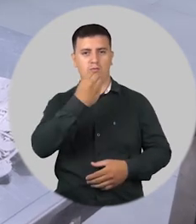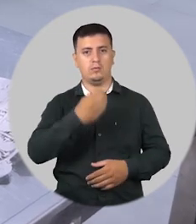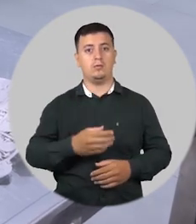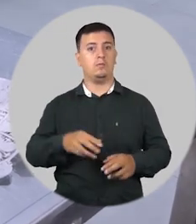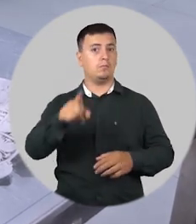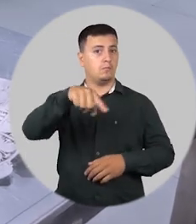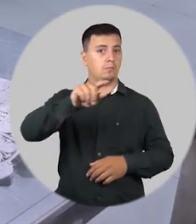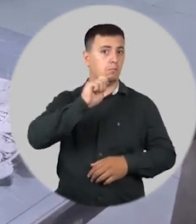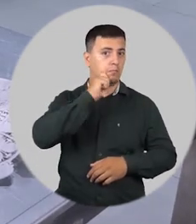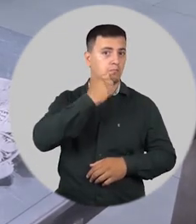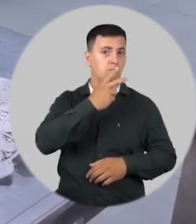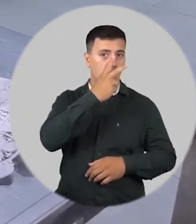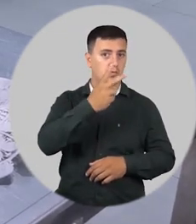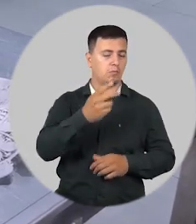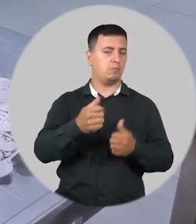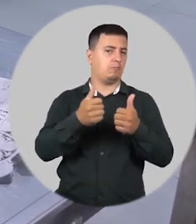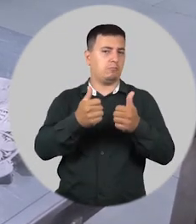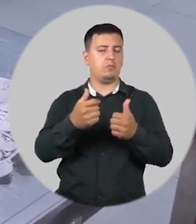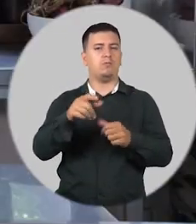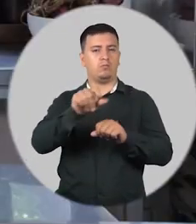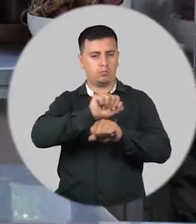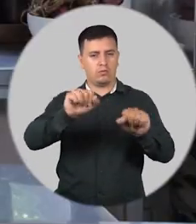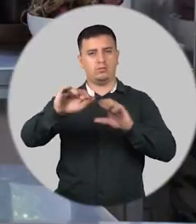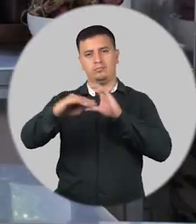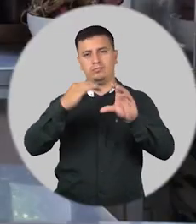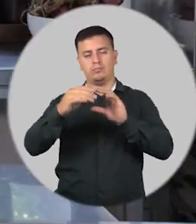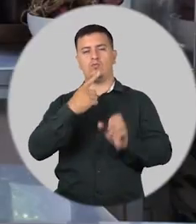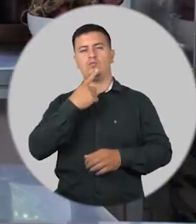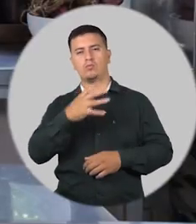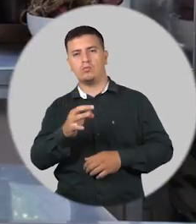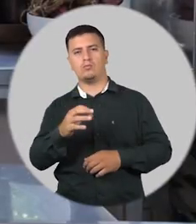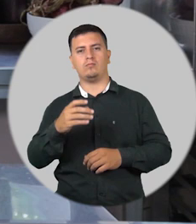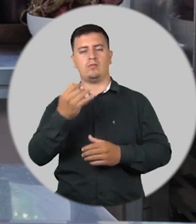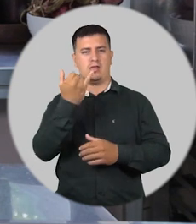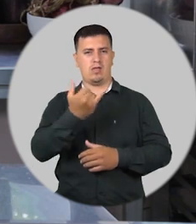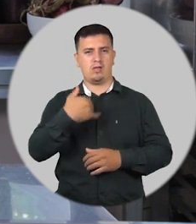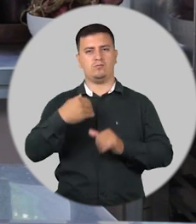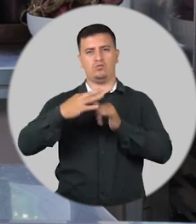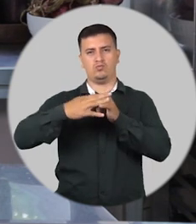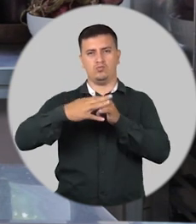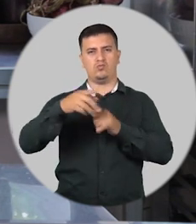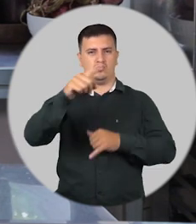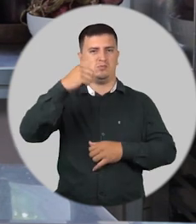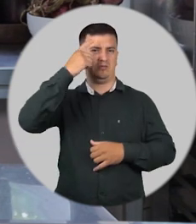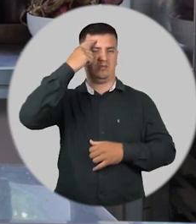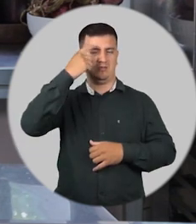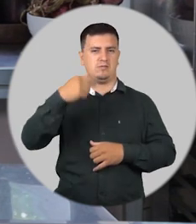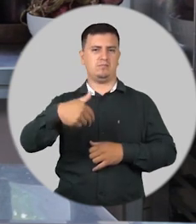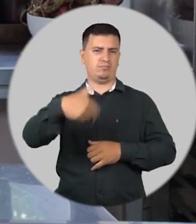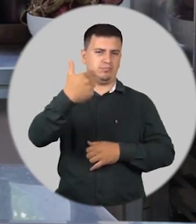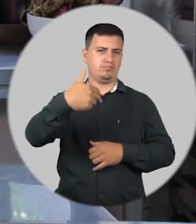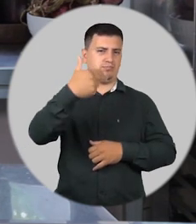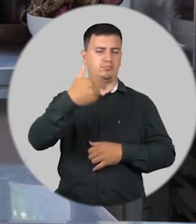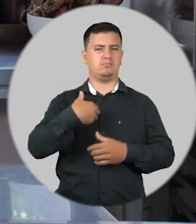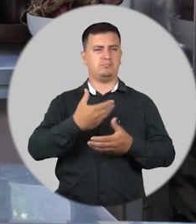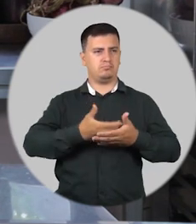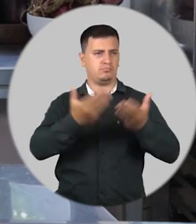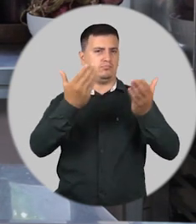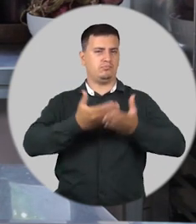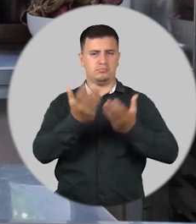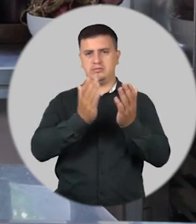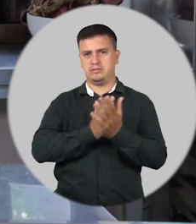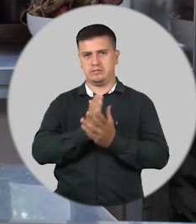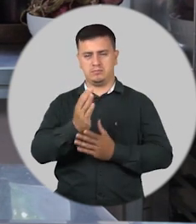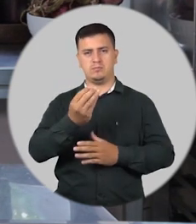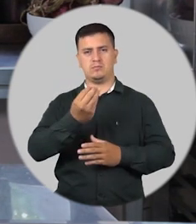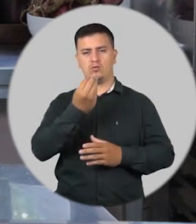manden sus comentarios a través de las redes sociales. Ustedes saben que tenemos nuestro canal de YouTube donde compartimos las recetas, y también